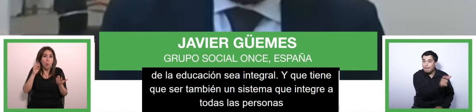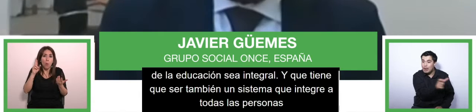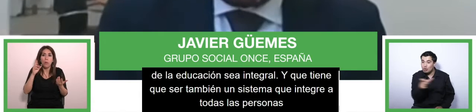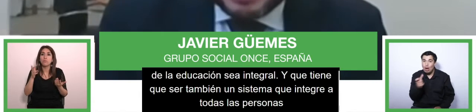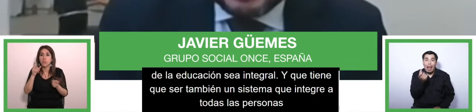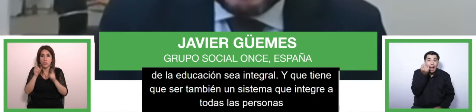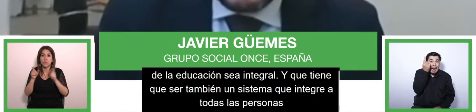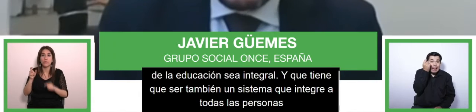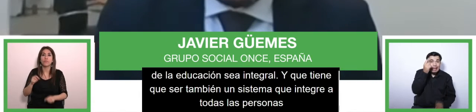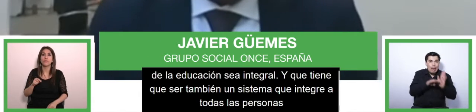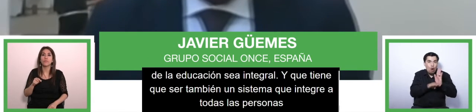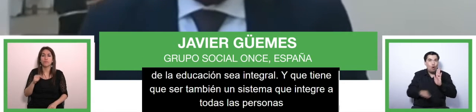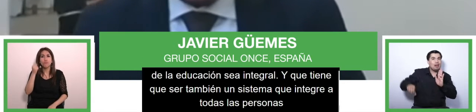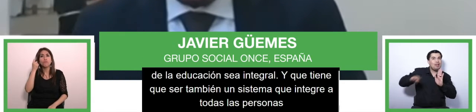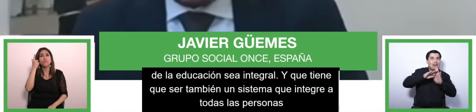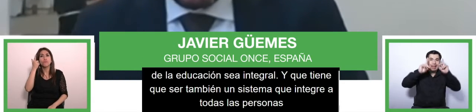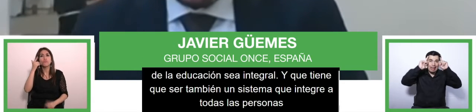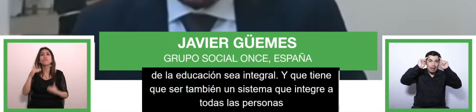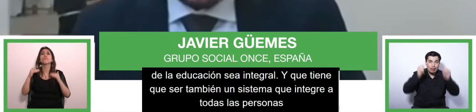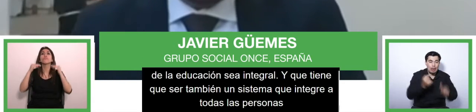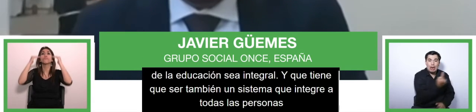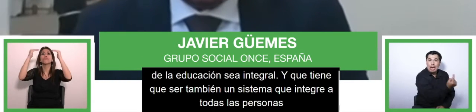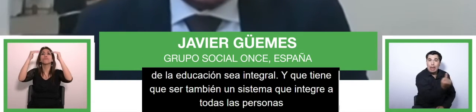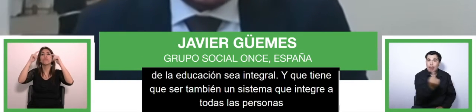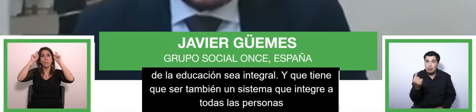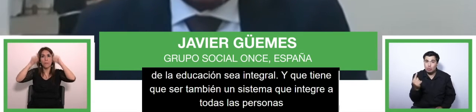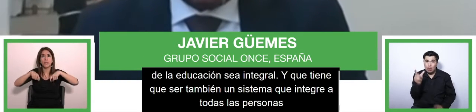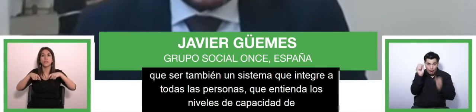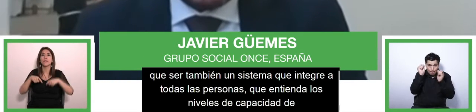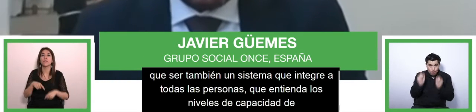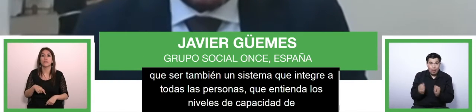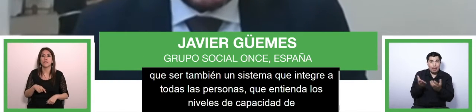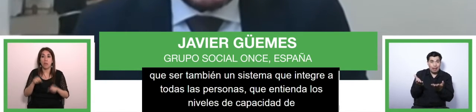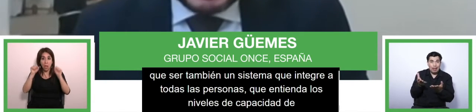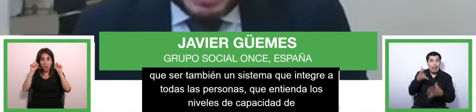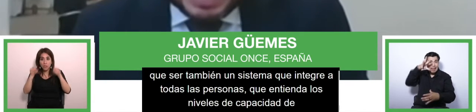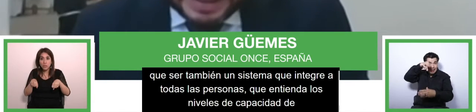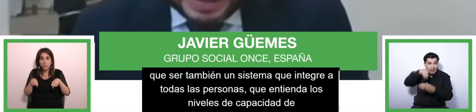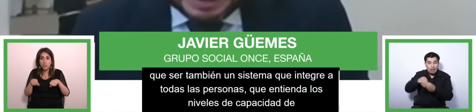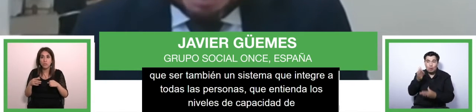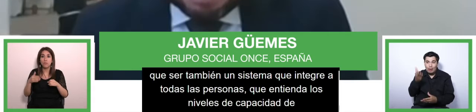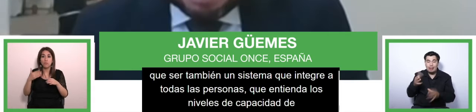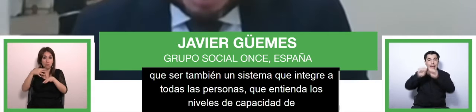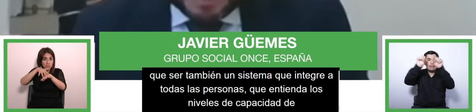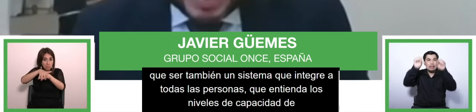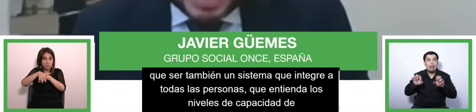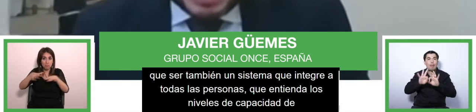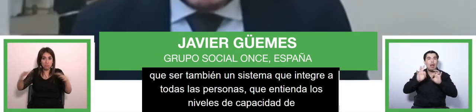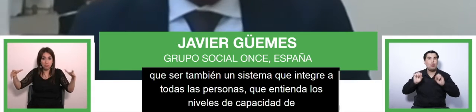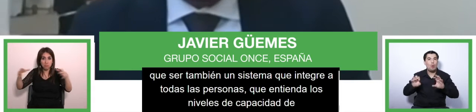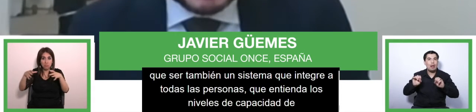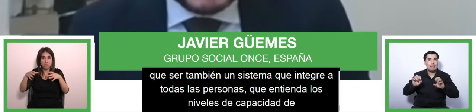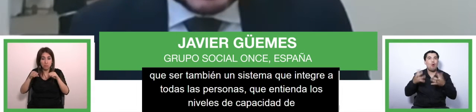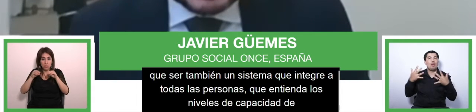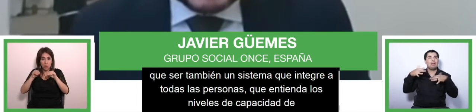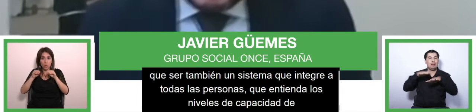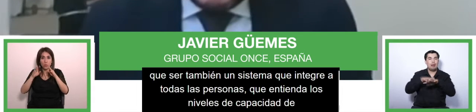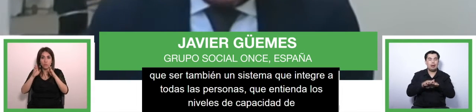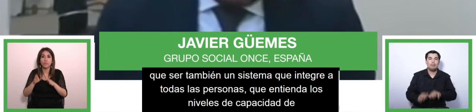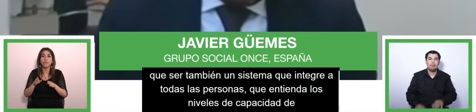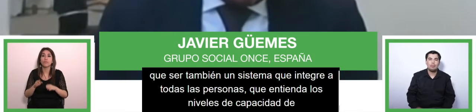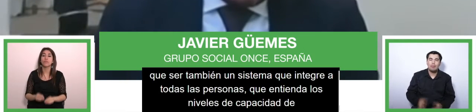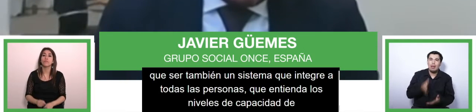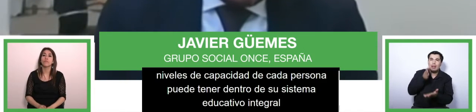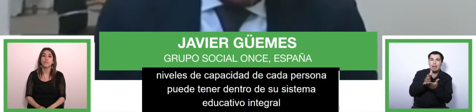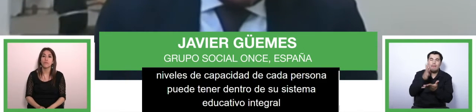niveles de capacidad que cada persona puede tener dentro de ese sistema educativo integral. Hay que conseguir,